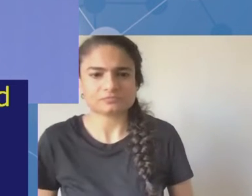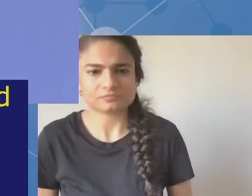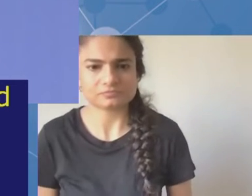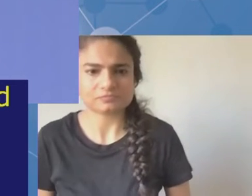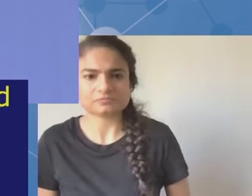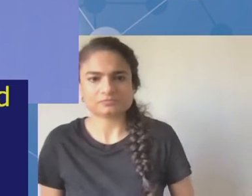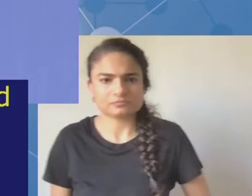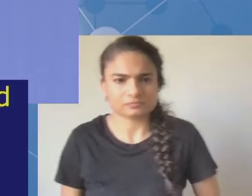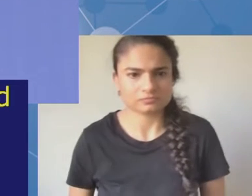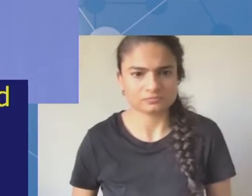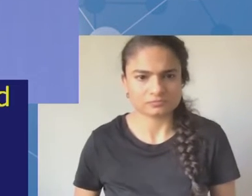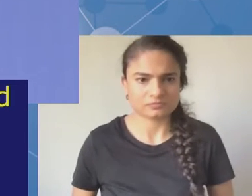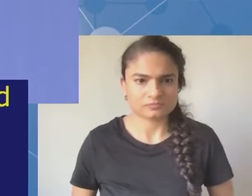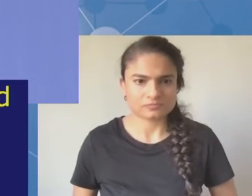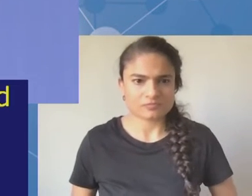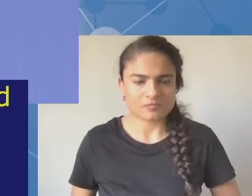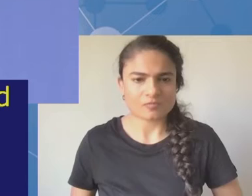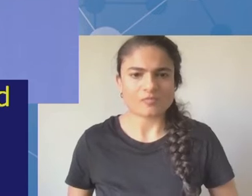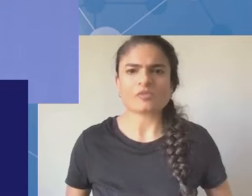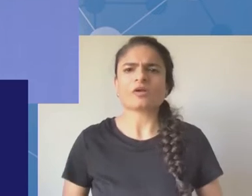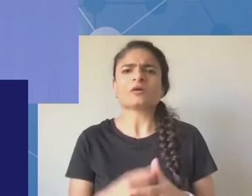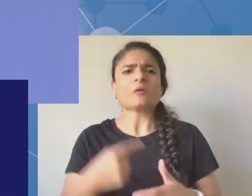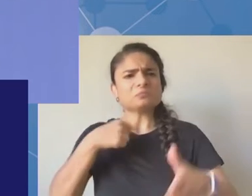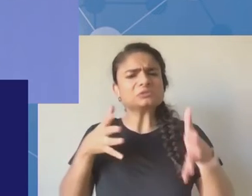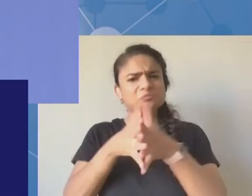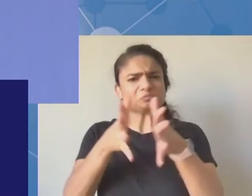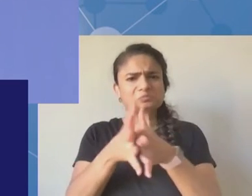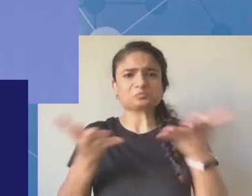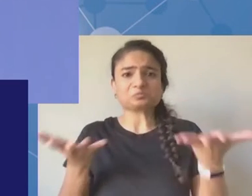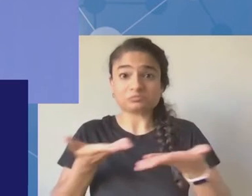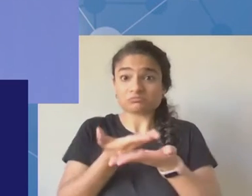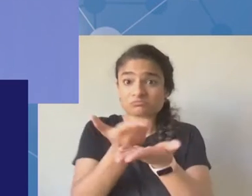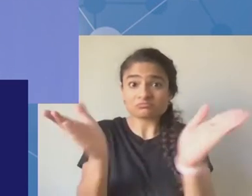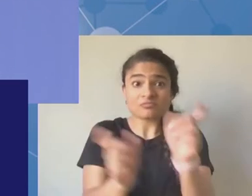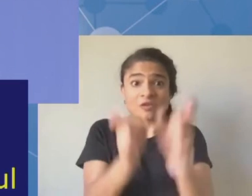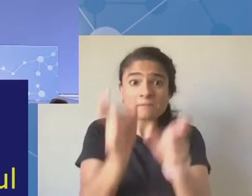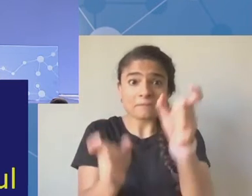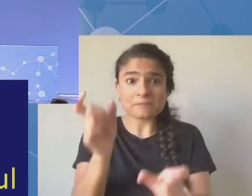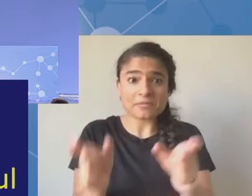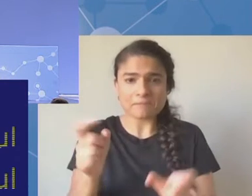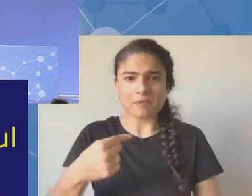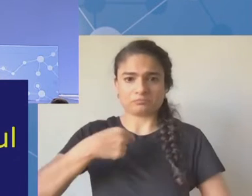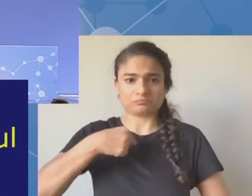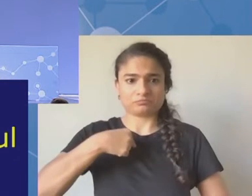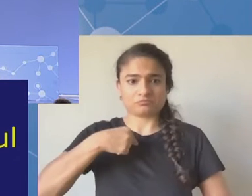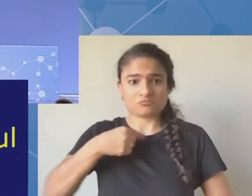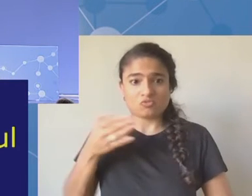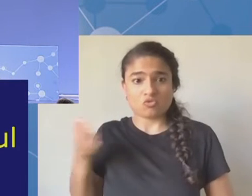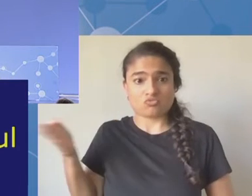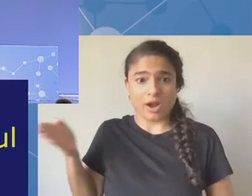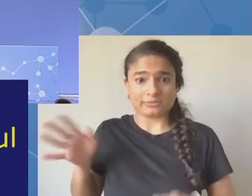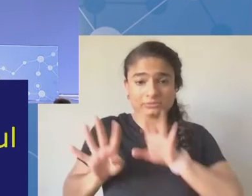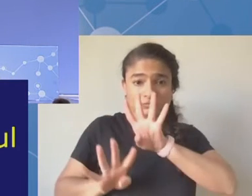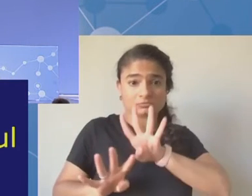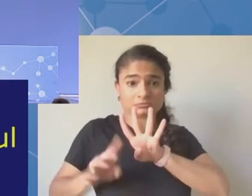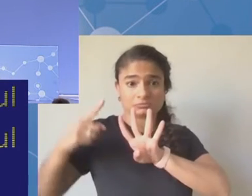del grupo multilateral de MAC, la señora Henriette Esterhuizen. Gracias